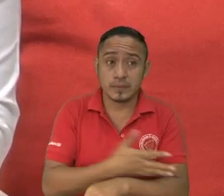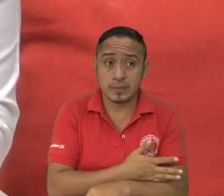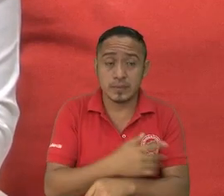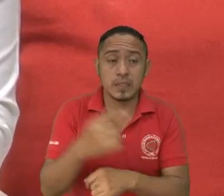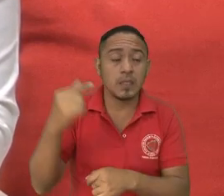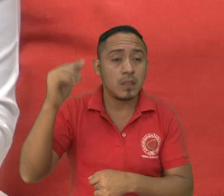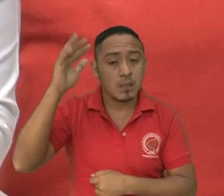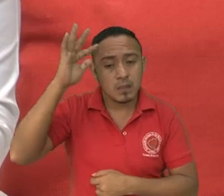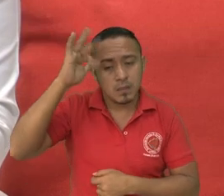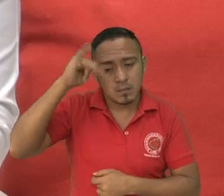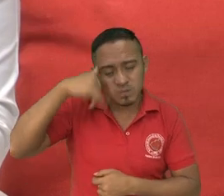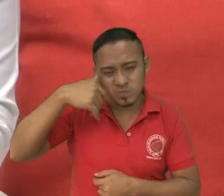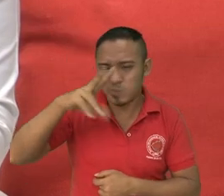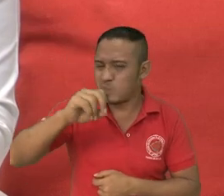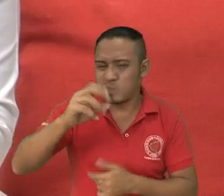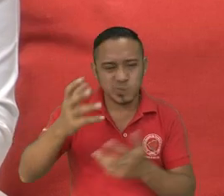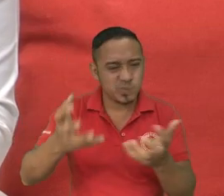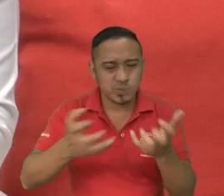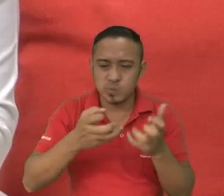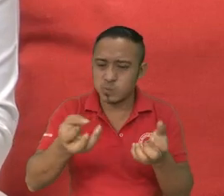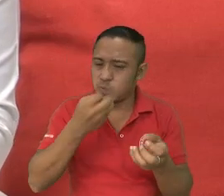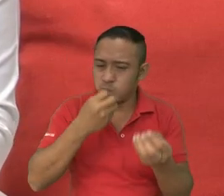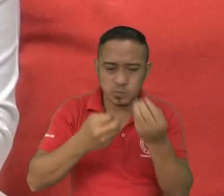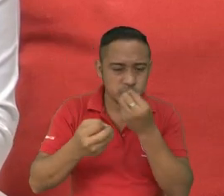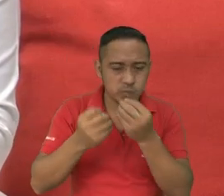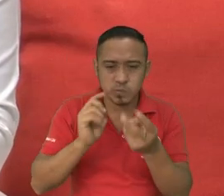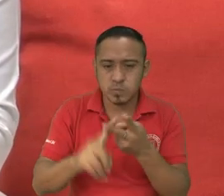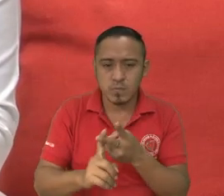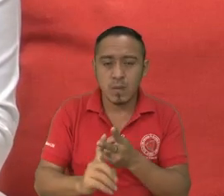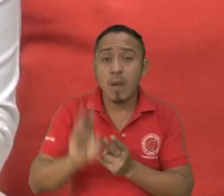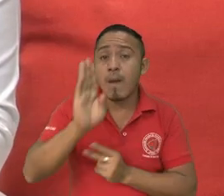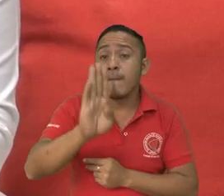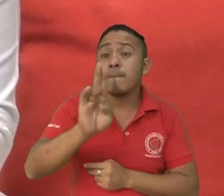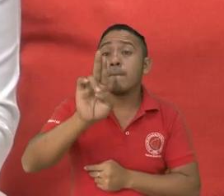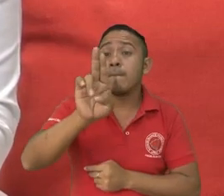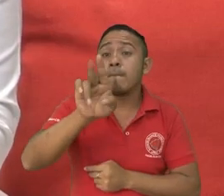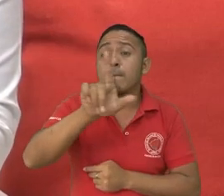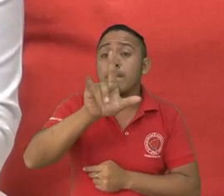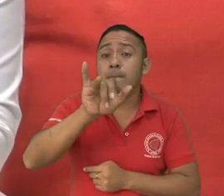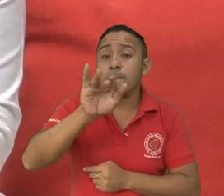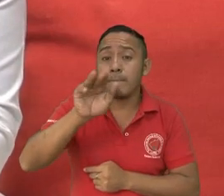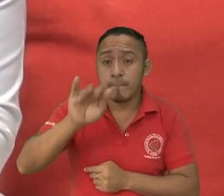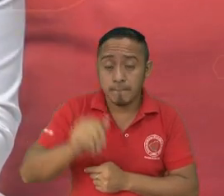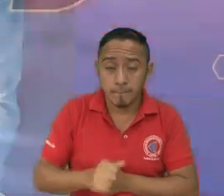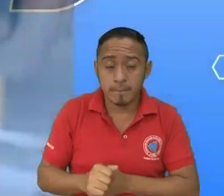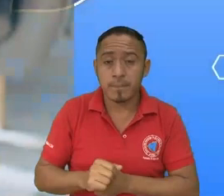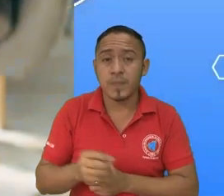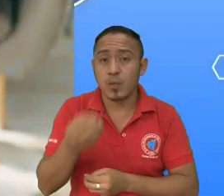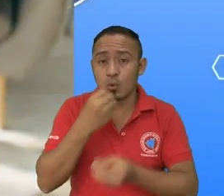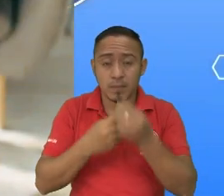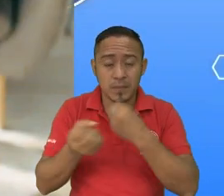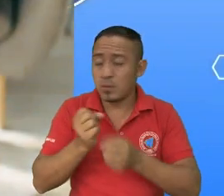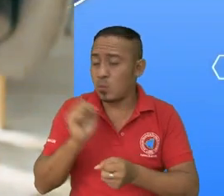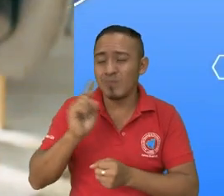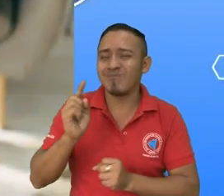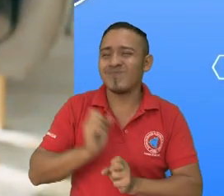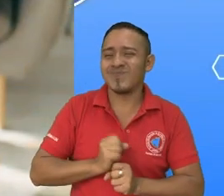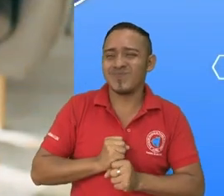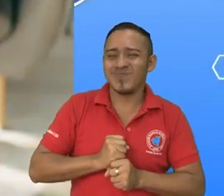en depresión, no quieren comer, entran en bulimia nerviosa, aguantan para bajar de